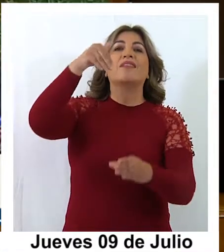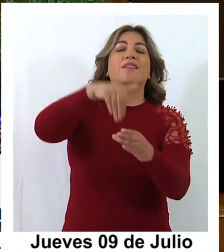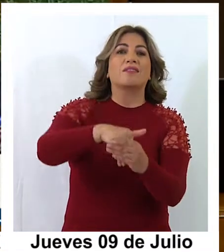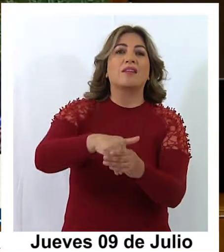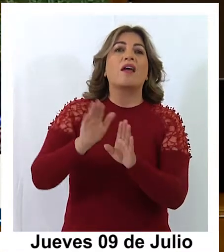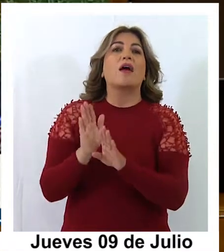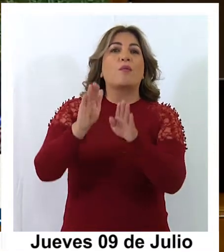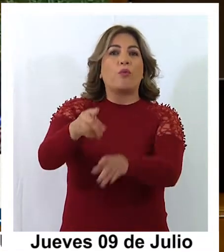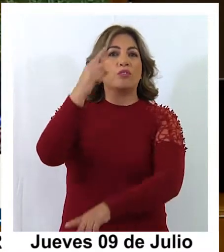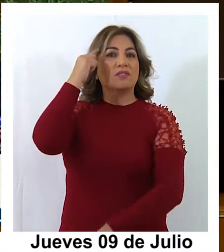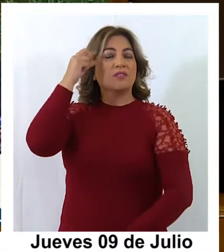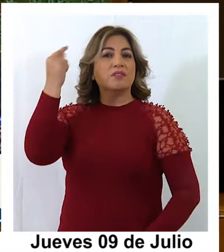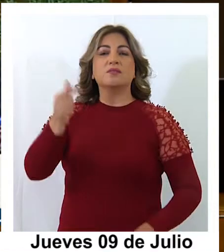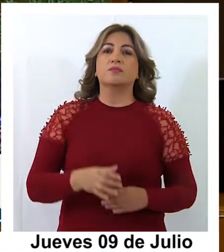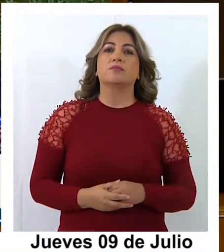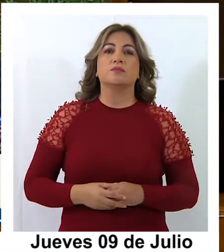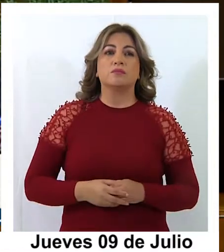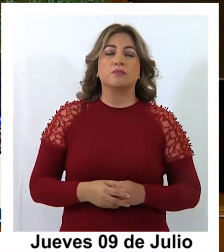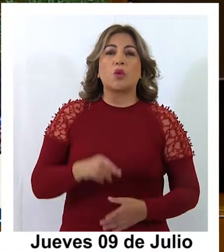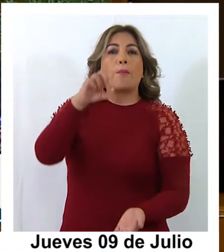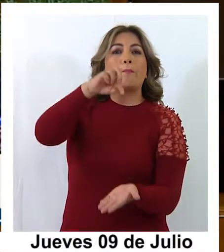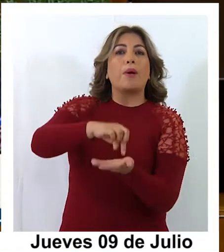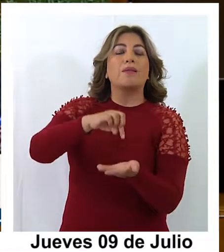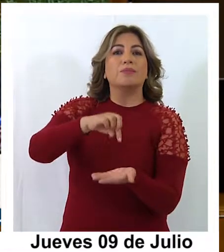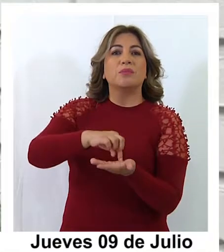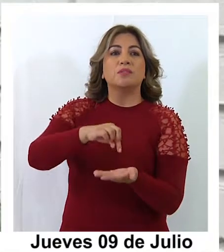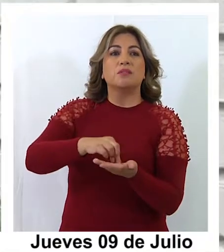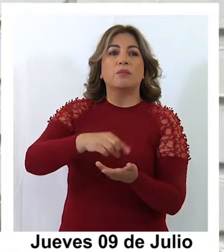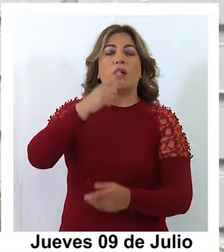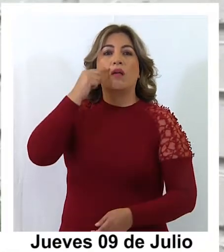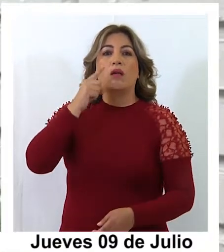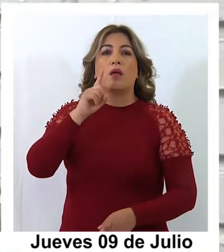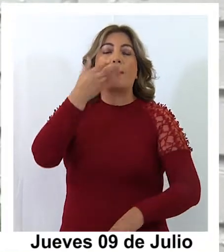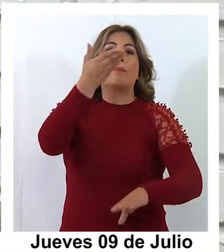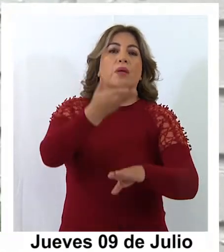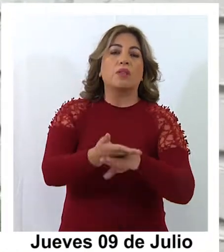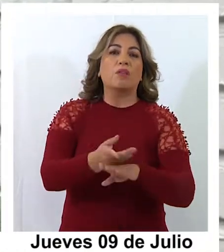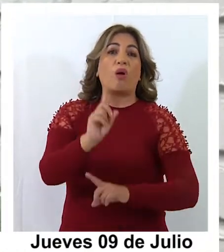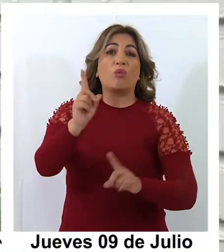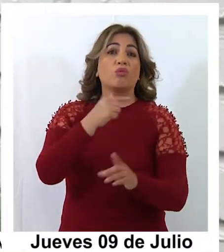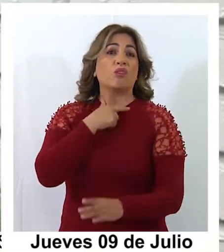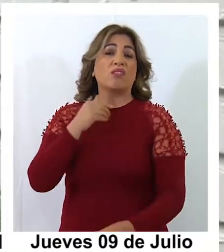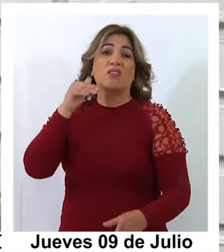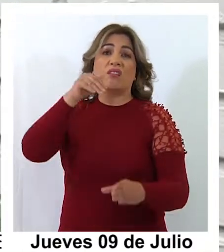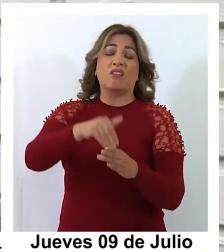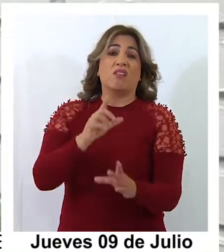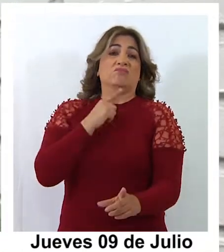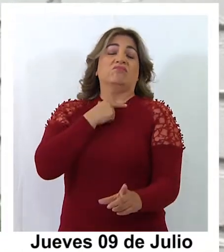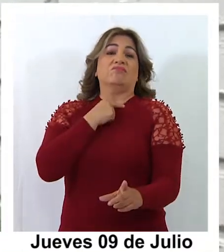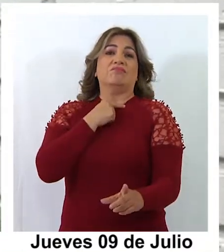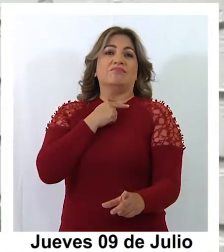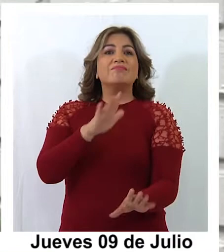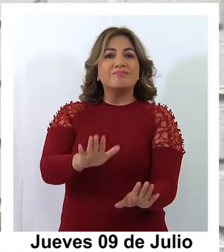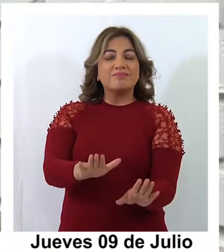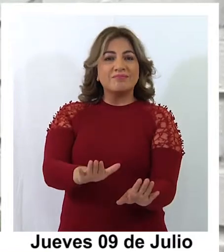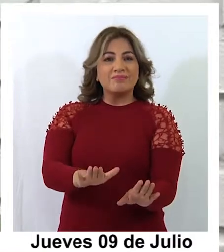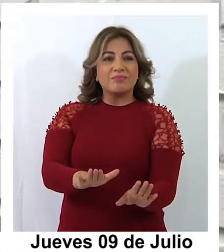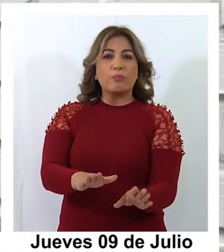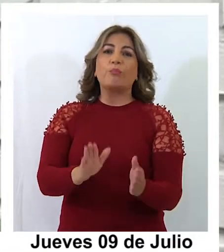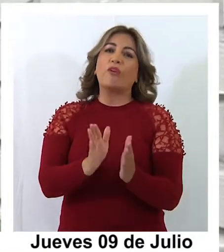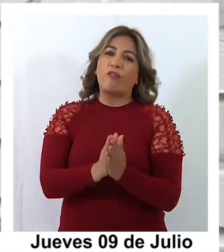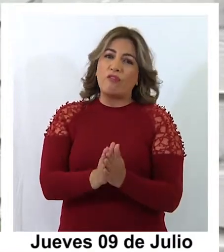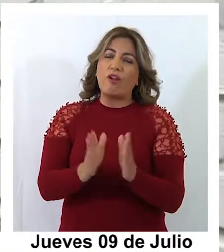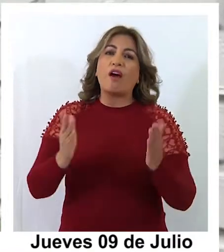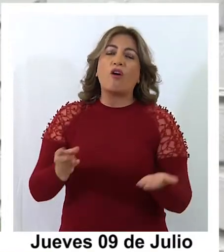apoyen esta iniciativa. Pedirle a los parlamentarios, aquellos que no se sumaron a los que se abstienen en este caso, que se